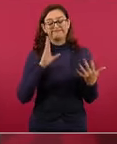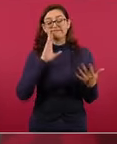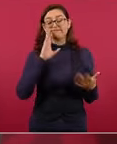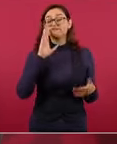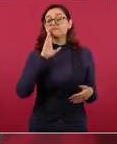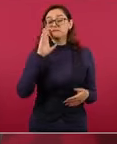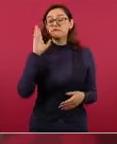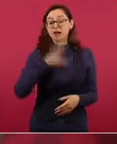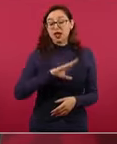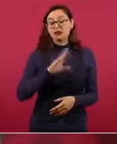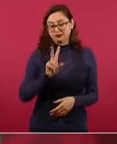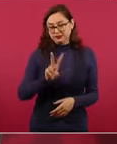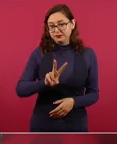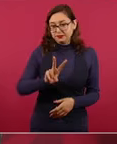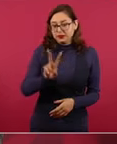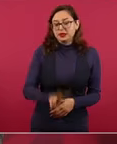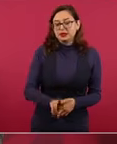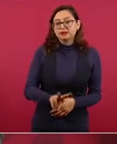bah